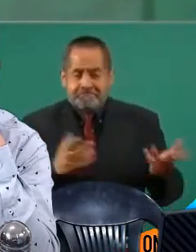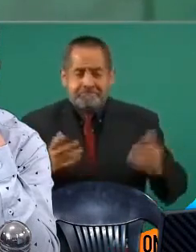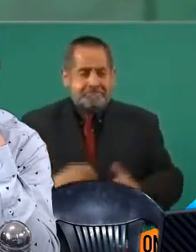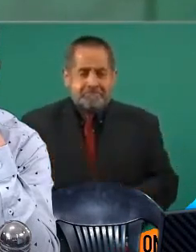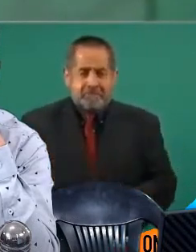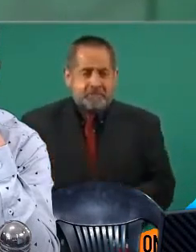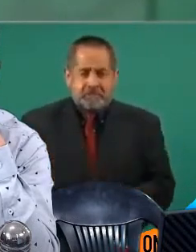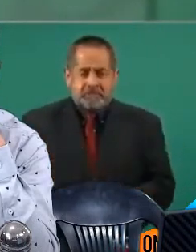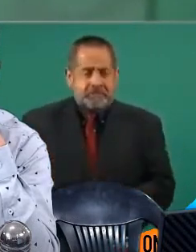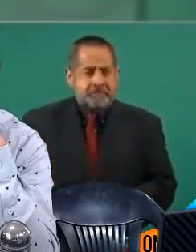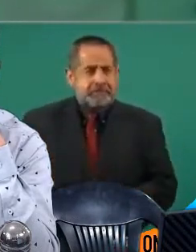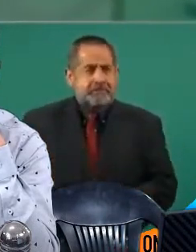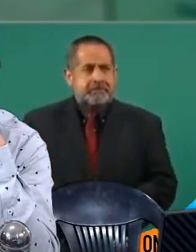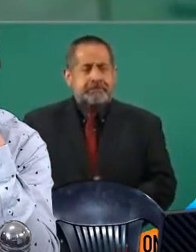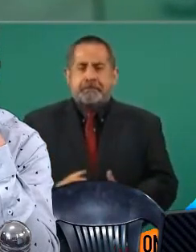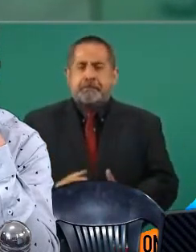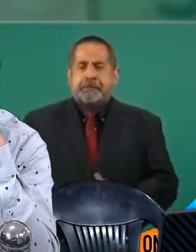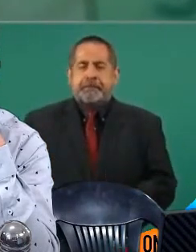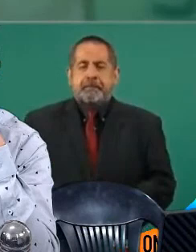Eran